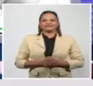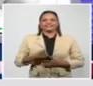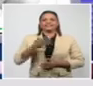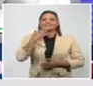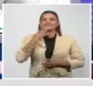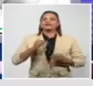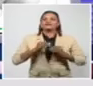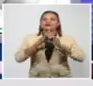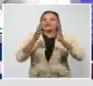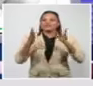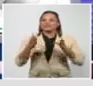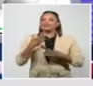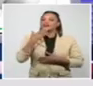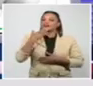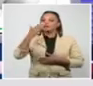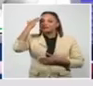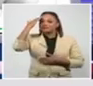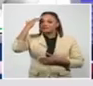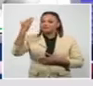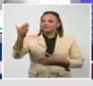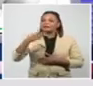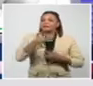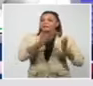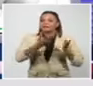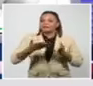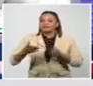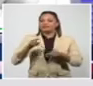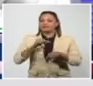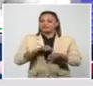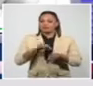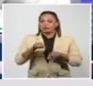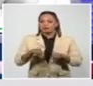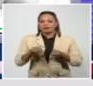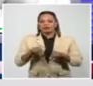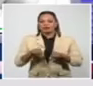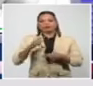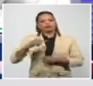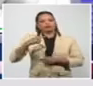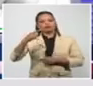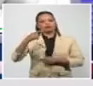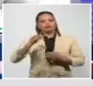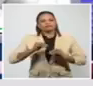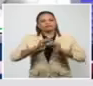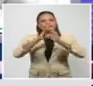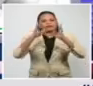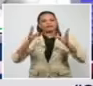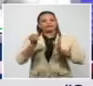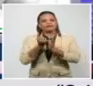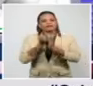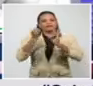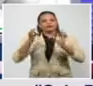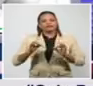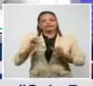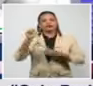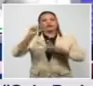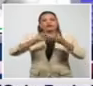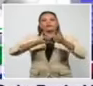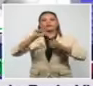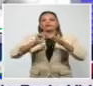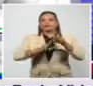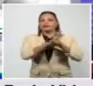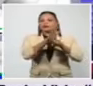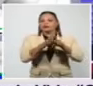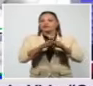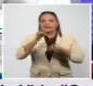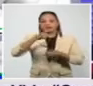buenos días, qué gusto saludarle. Bienvenido a este espacio que lleva usted en cada mañana una actualización sobre el comportamiento de la COVID-19